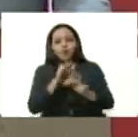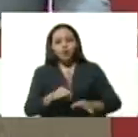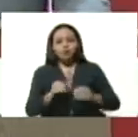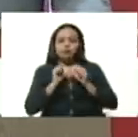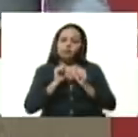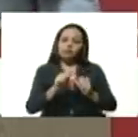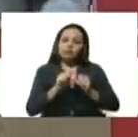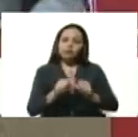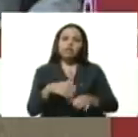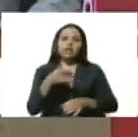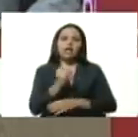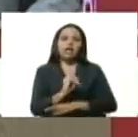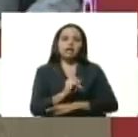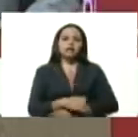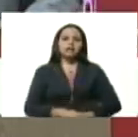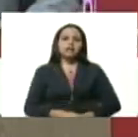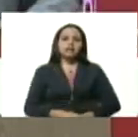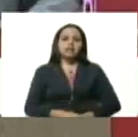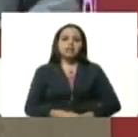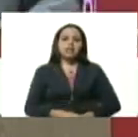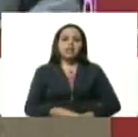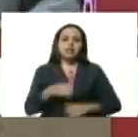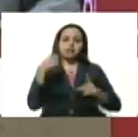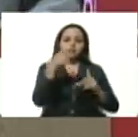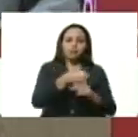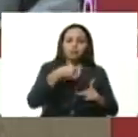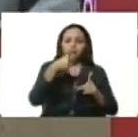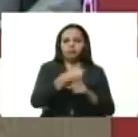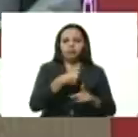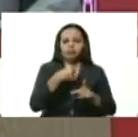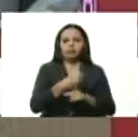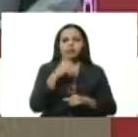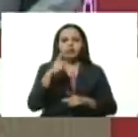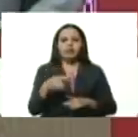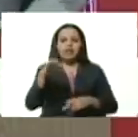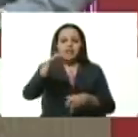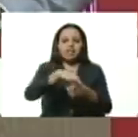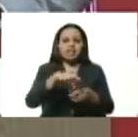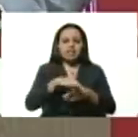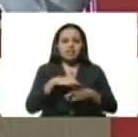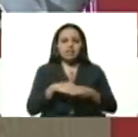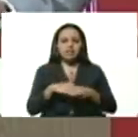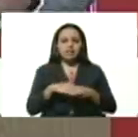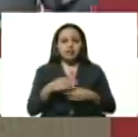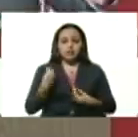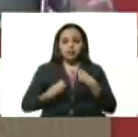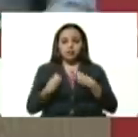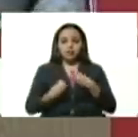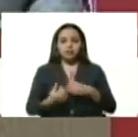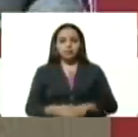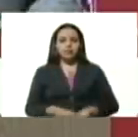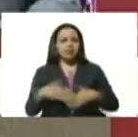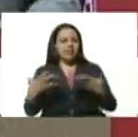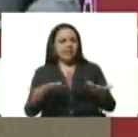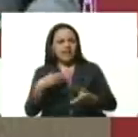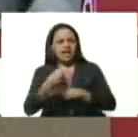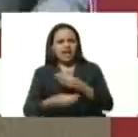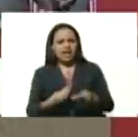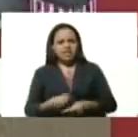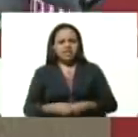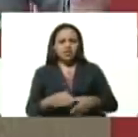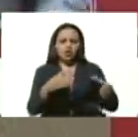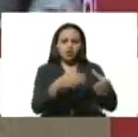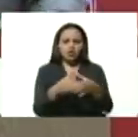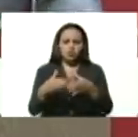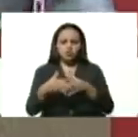a el accionar violento y a la conspiración y a la siembra de zozobra. ¿Qué hacen estos grandes medios